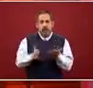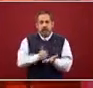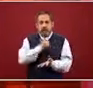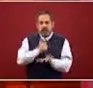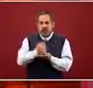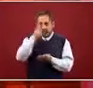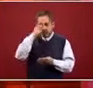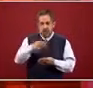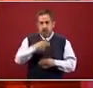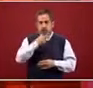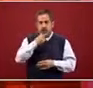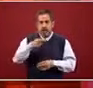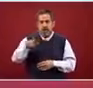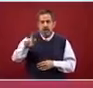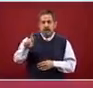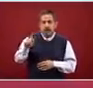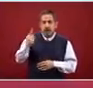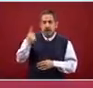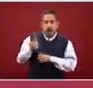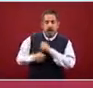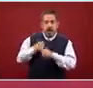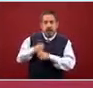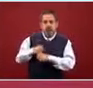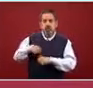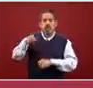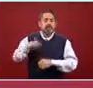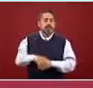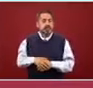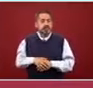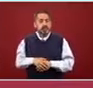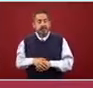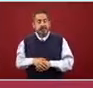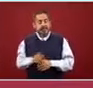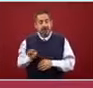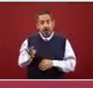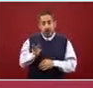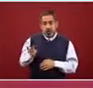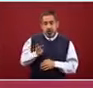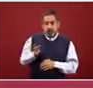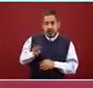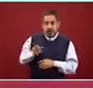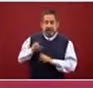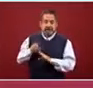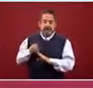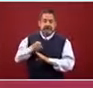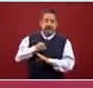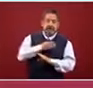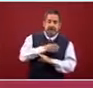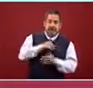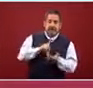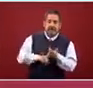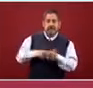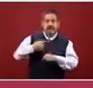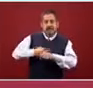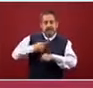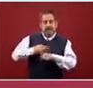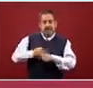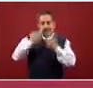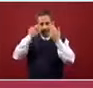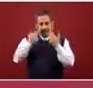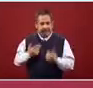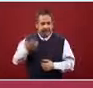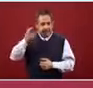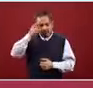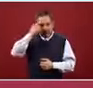México, un hombre de 71 años. Importante, en ambos casos los antecedentes de riesgo incluían enfermedades crónicas, las